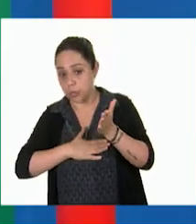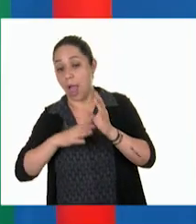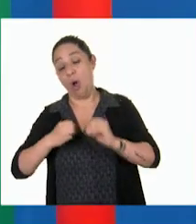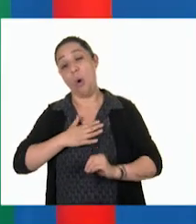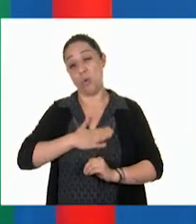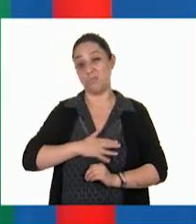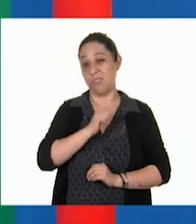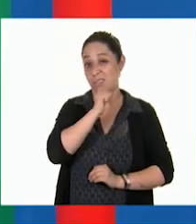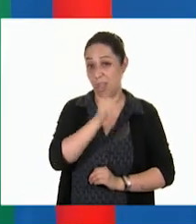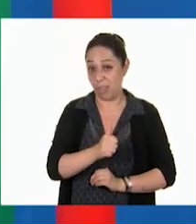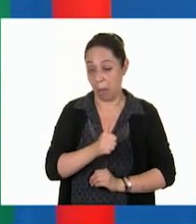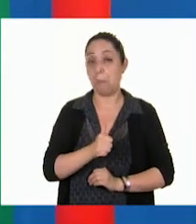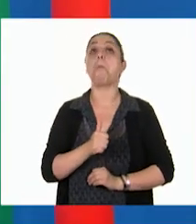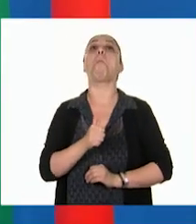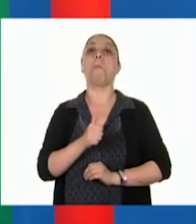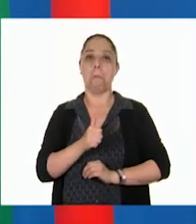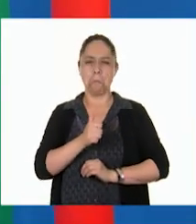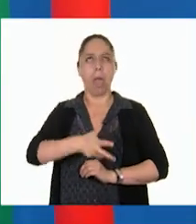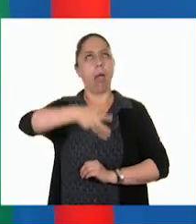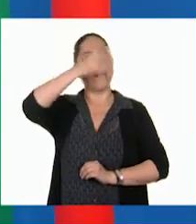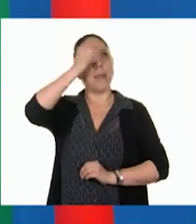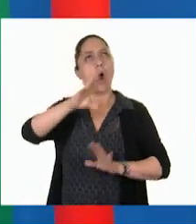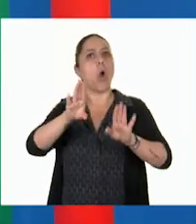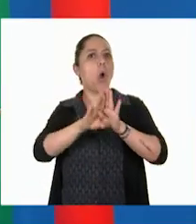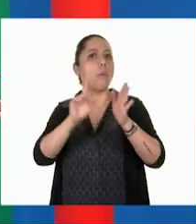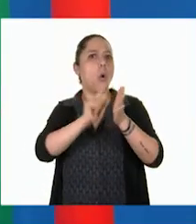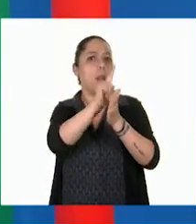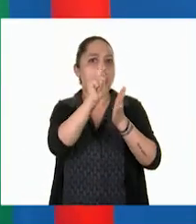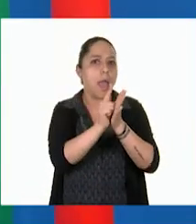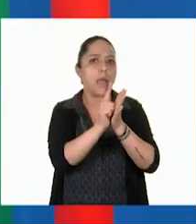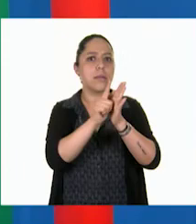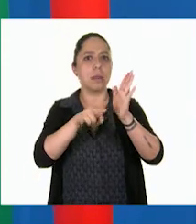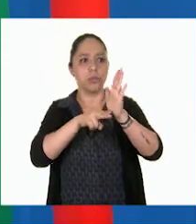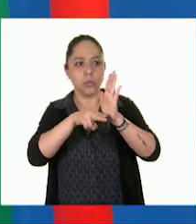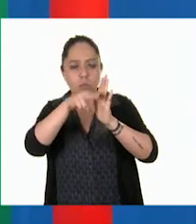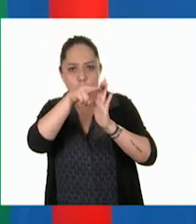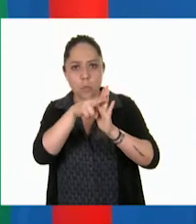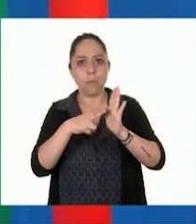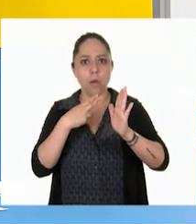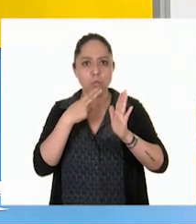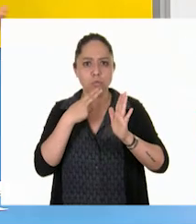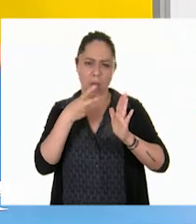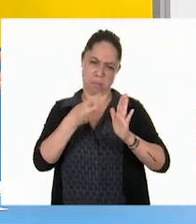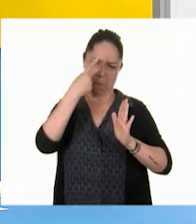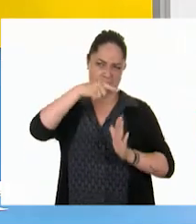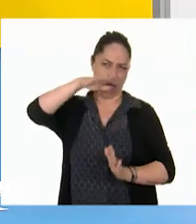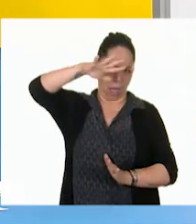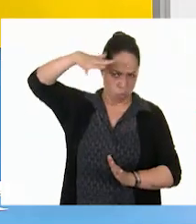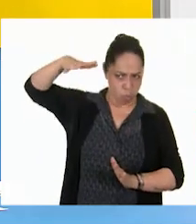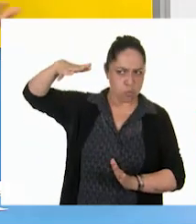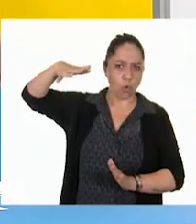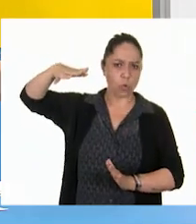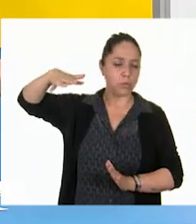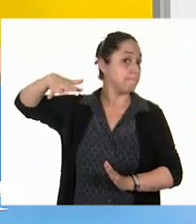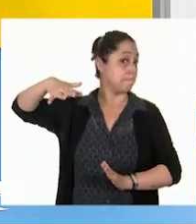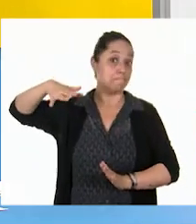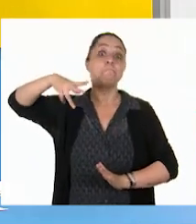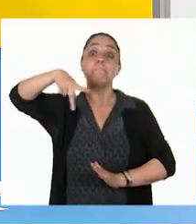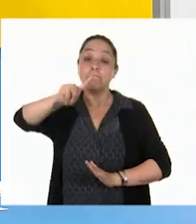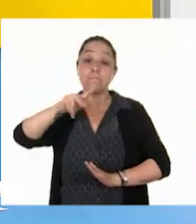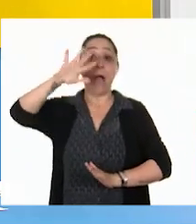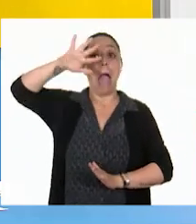Uy, aprenderemos cómo aplicar las leyes y normas. Maestra, eso suena muy de adultos, ¿eh? Pero tanto adultos como